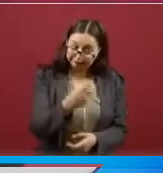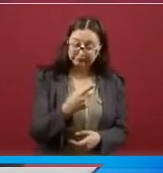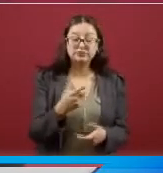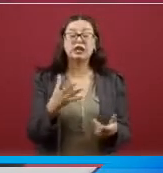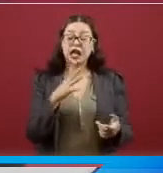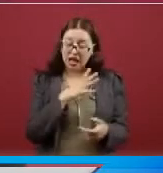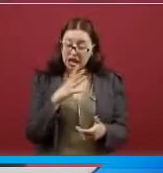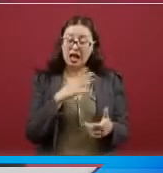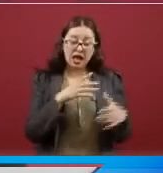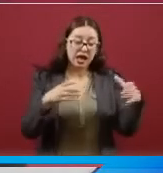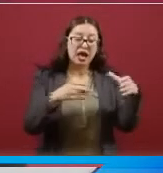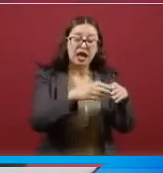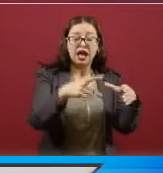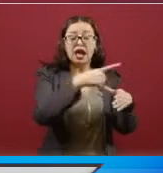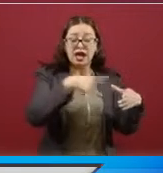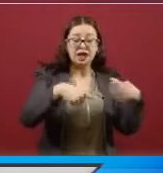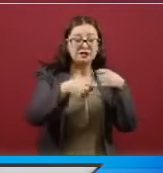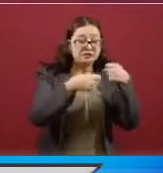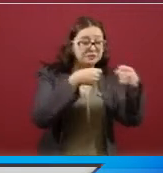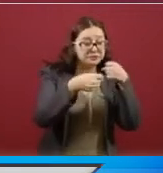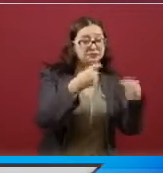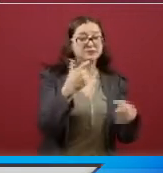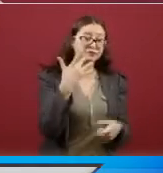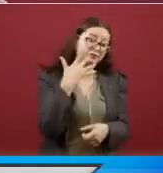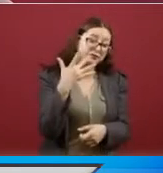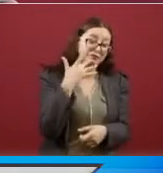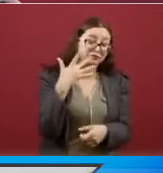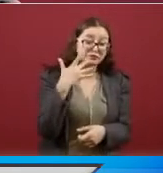fifí, no es una invención.